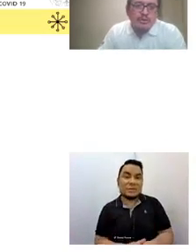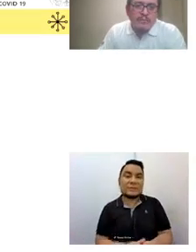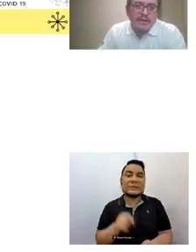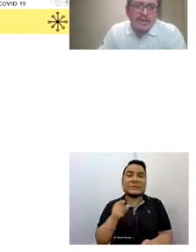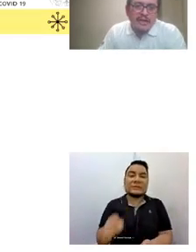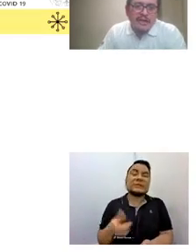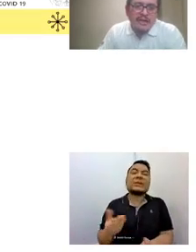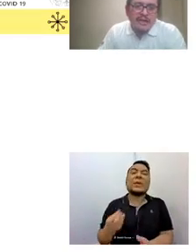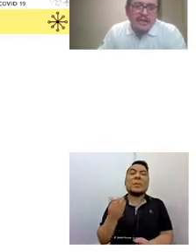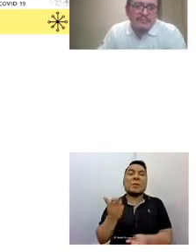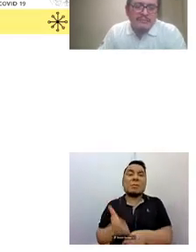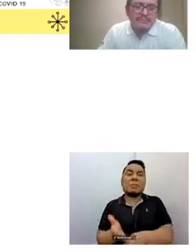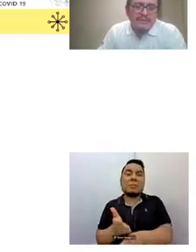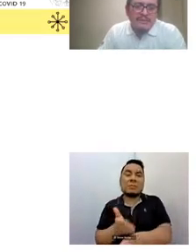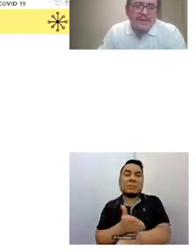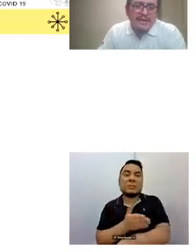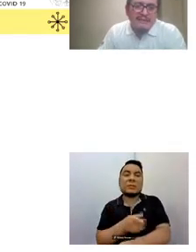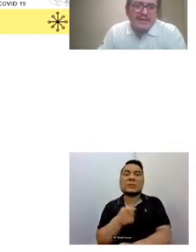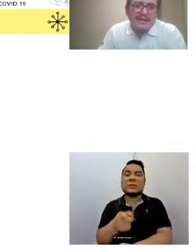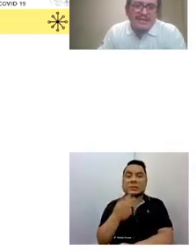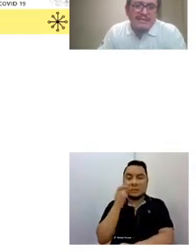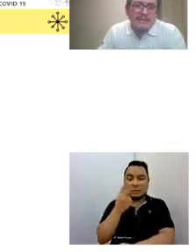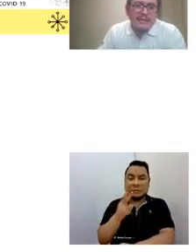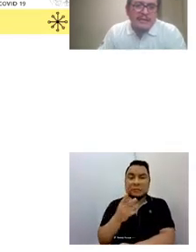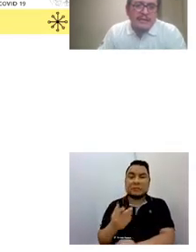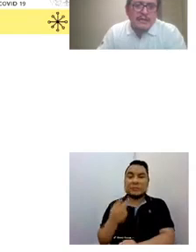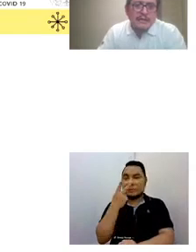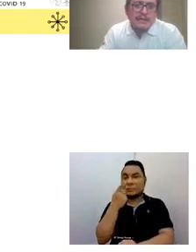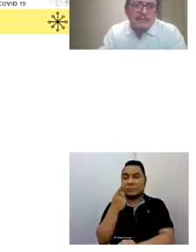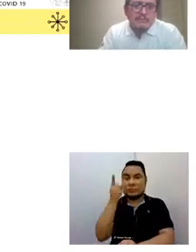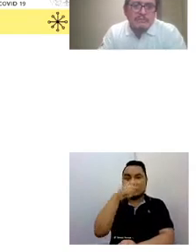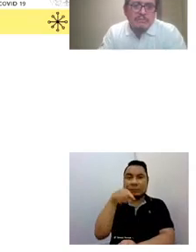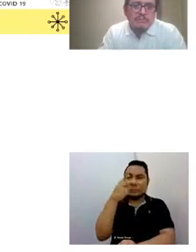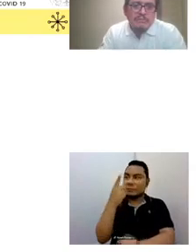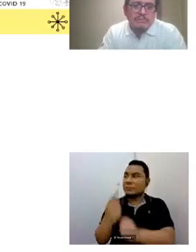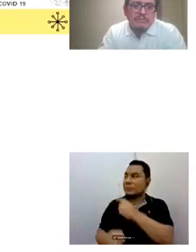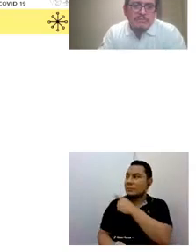evolución, como pueden ver en la primera imagen de barras,